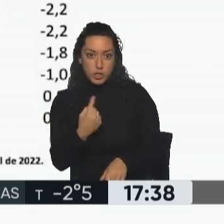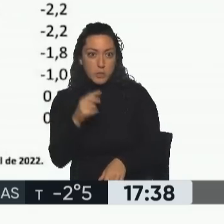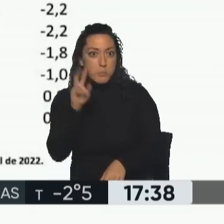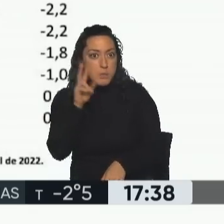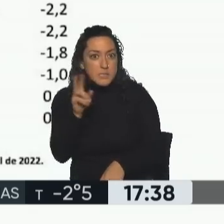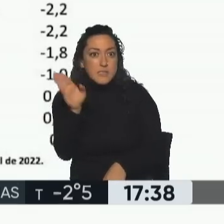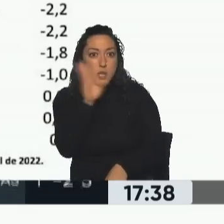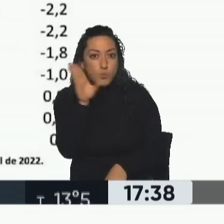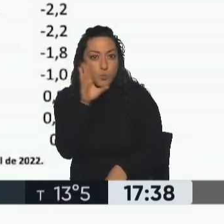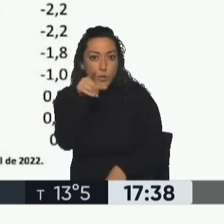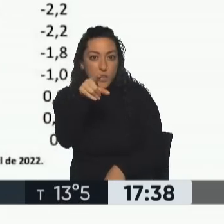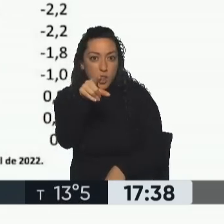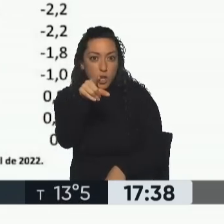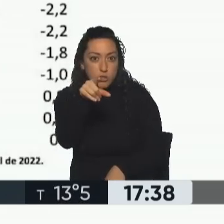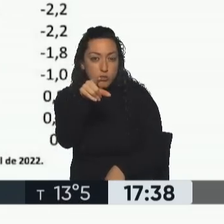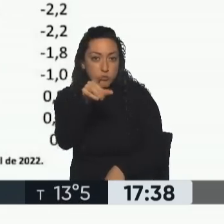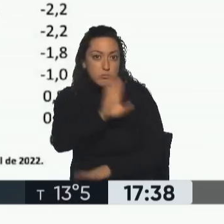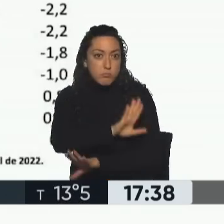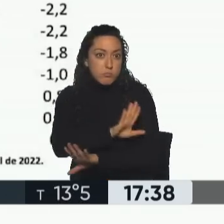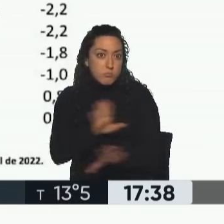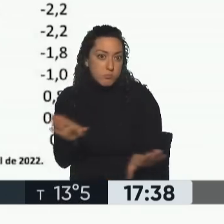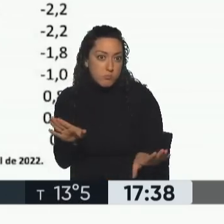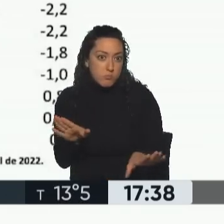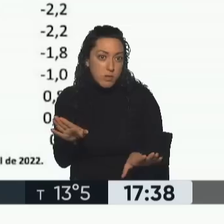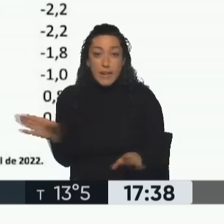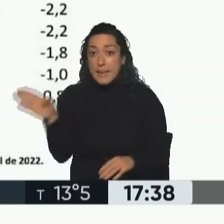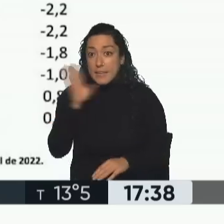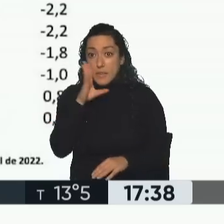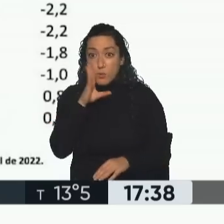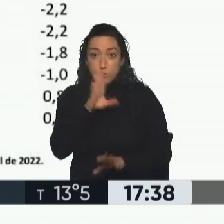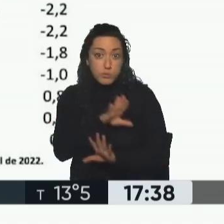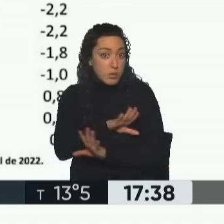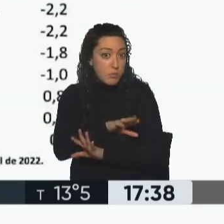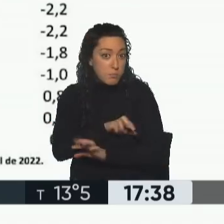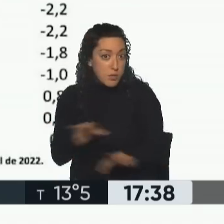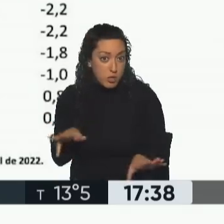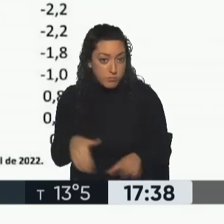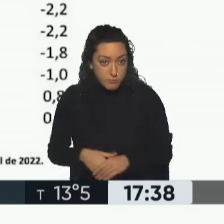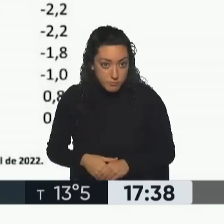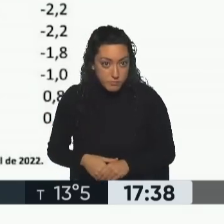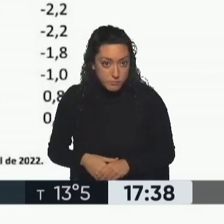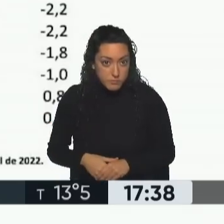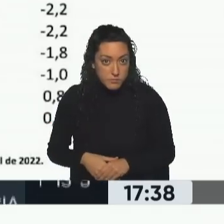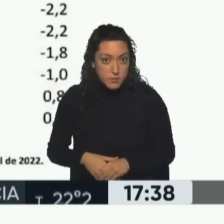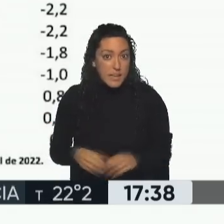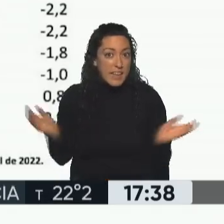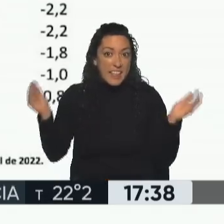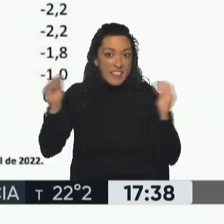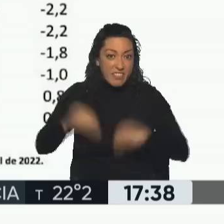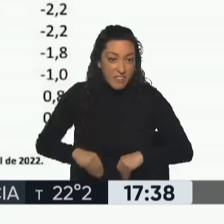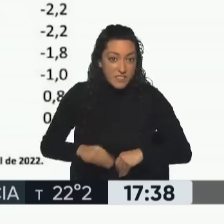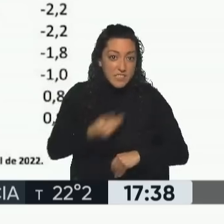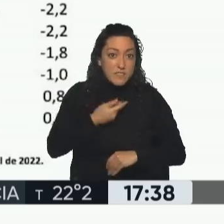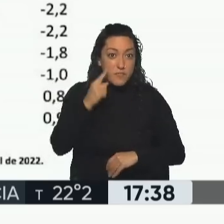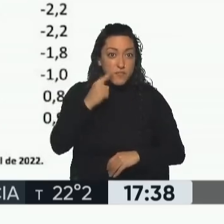Unidos, ese se lleva las palmas. Estados Unidos se lleva las palmas. El mayor déficit fiscal